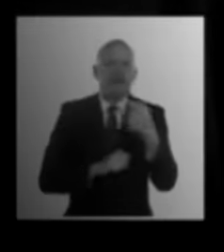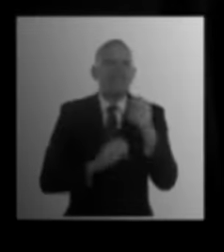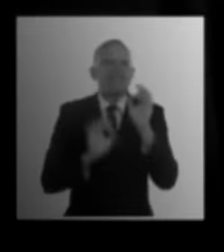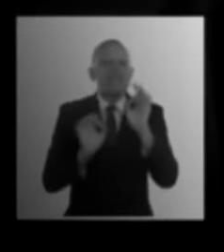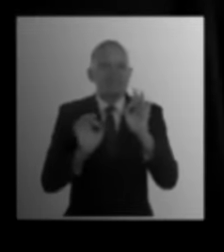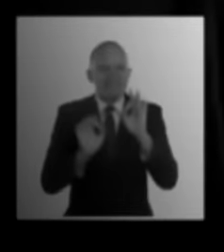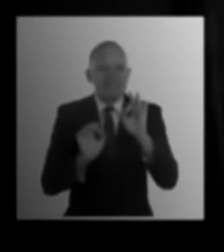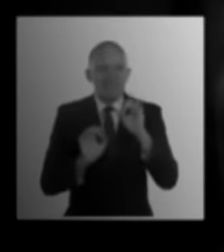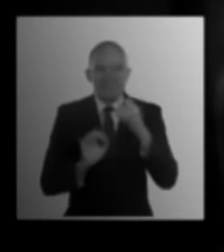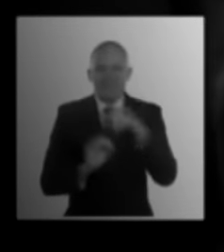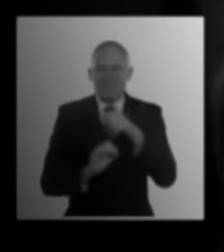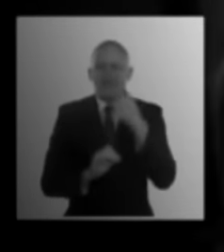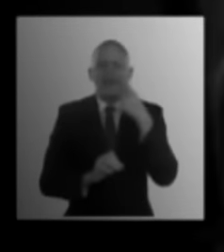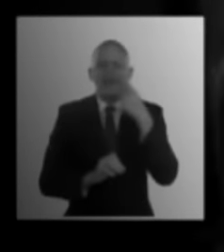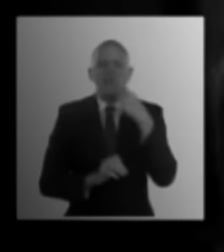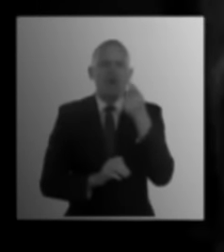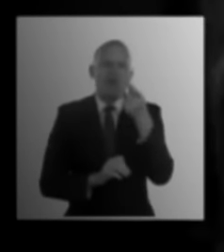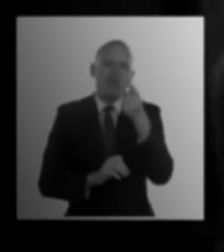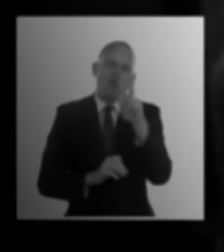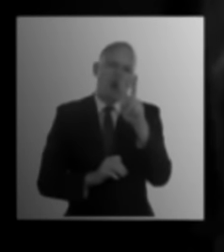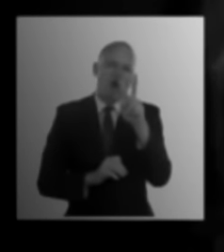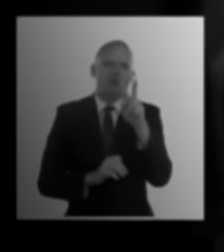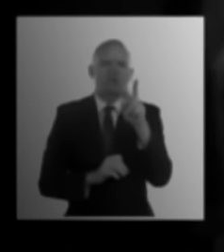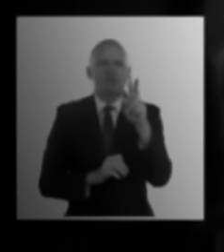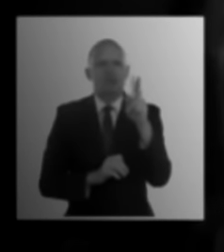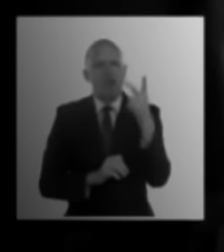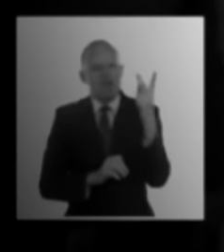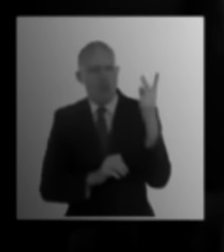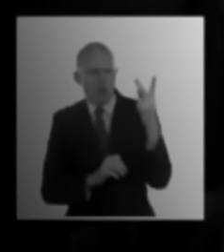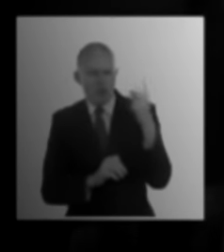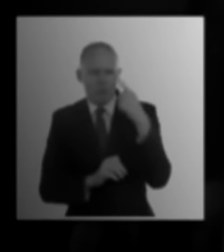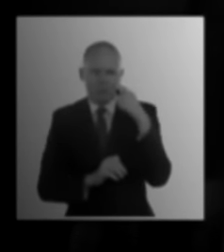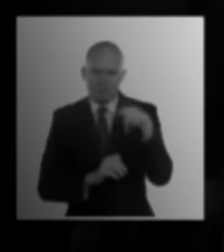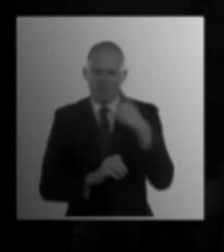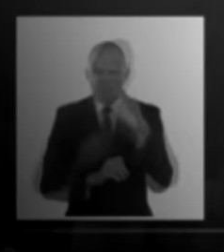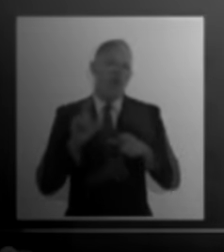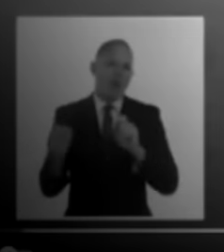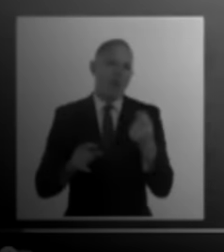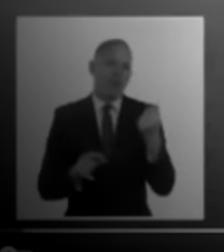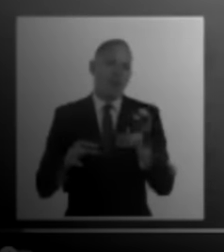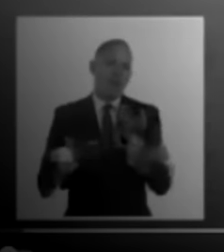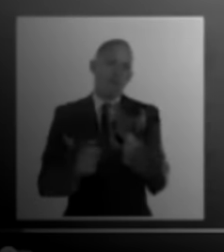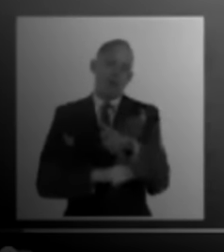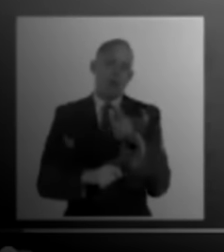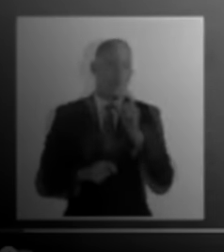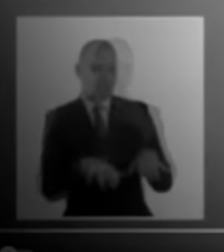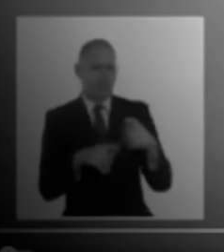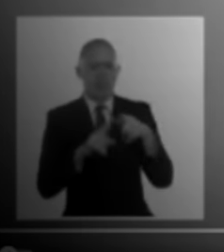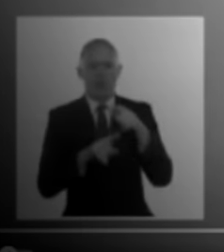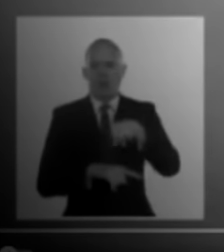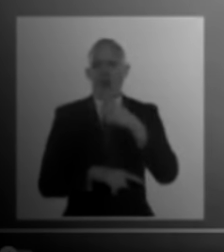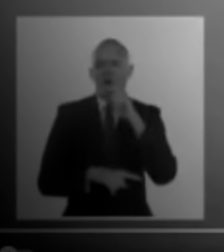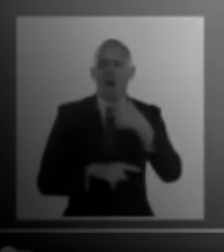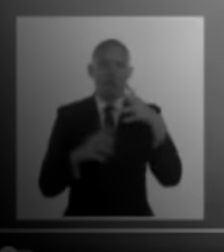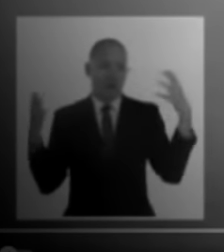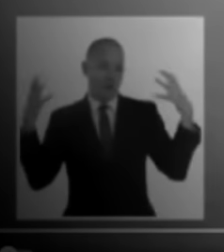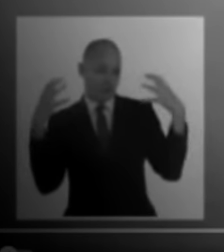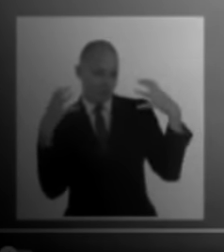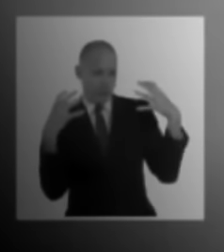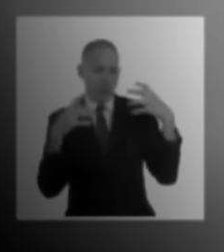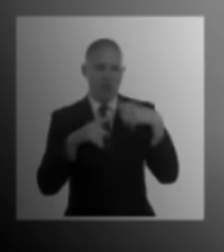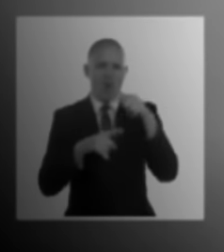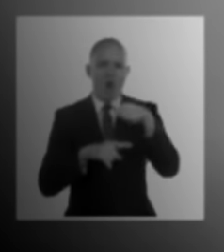se ocuparon varios bienes que fueron comprados producto de los hechos delictivos que cometían estas personas, como laptop, split,